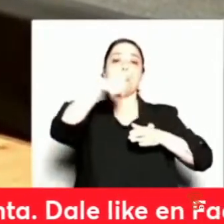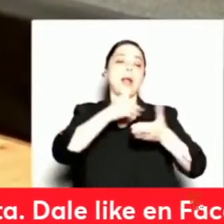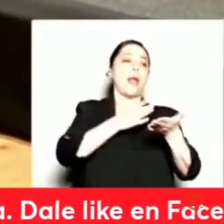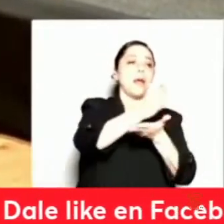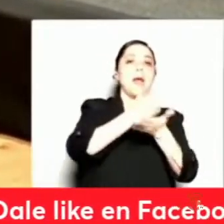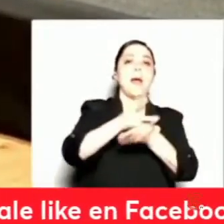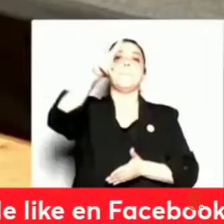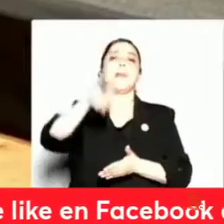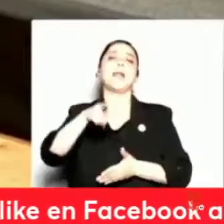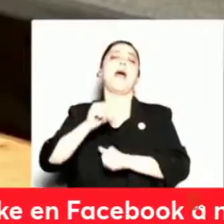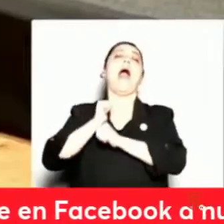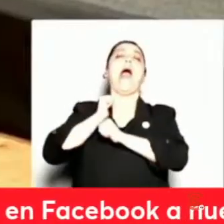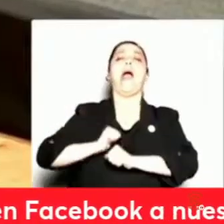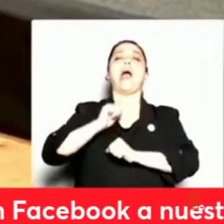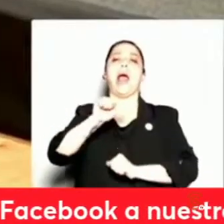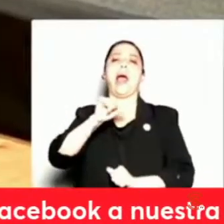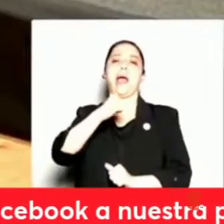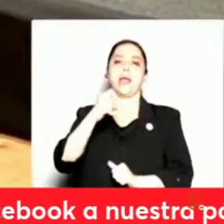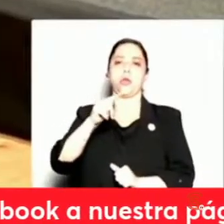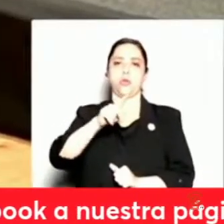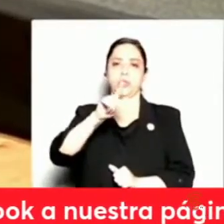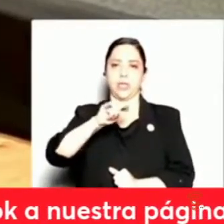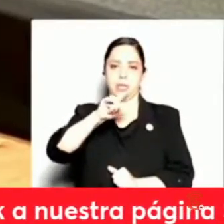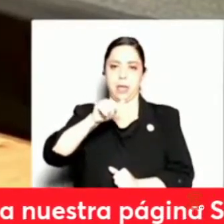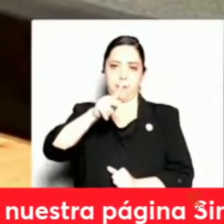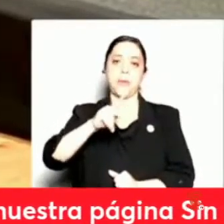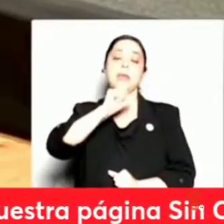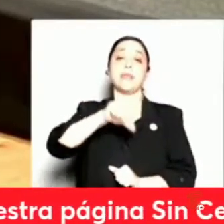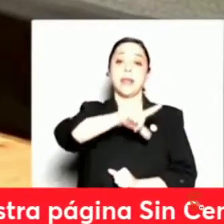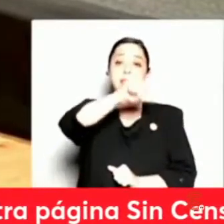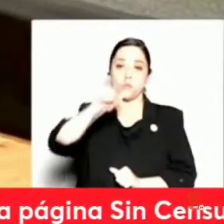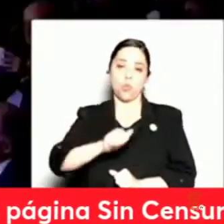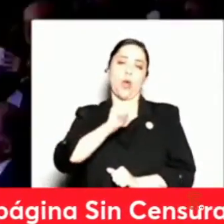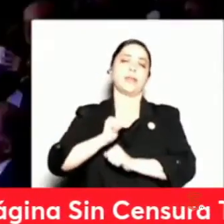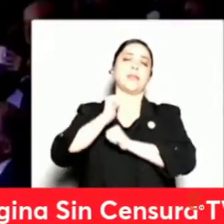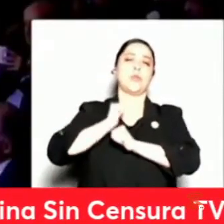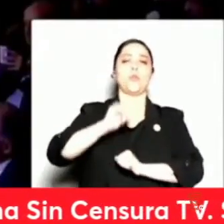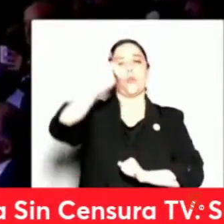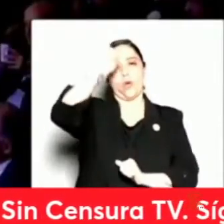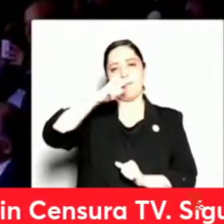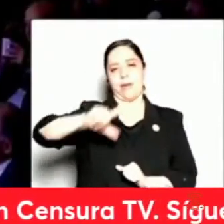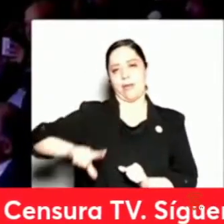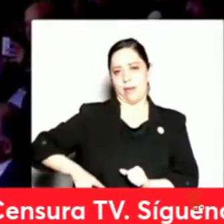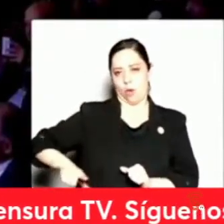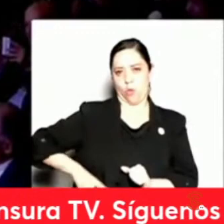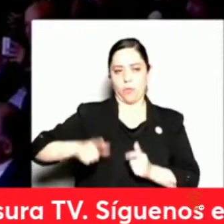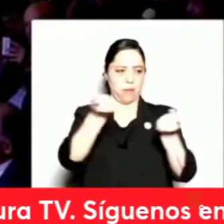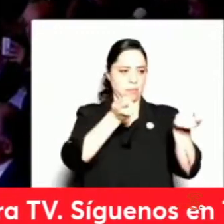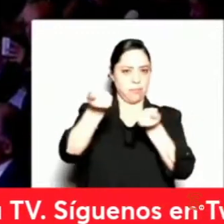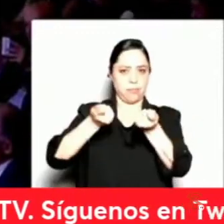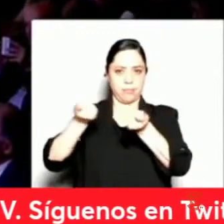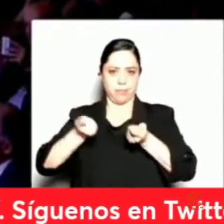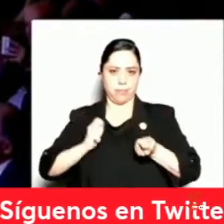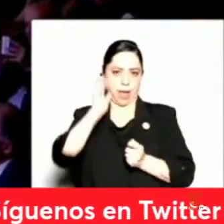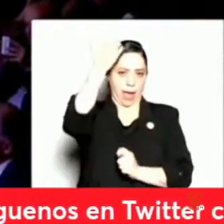caso Ayotzinapa. Coordinó el Consejo Asesor en la campaña de la candidata jefa de gobierno de la Ciudad de México, Clara Brugada,